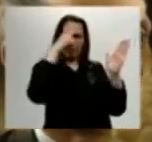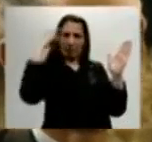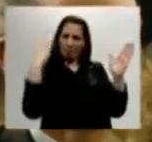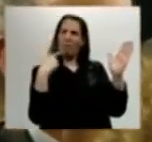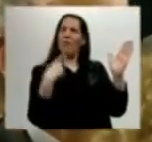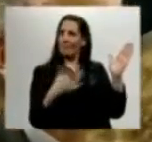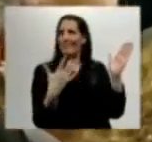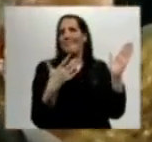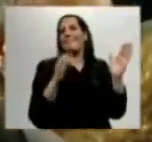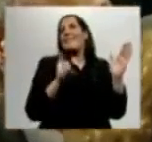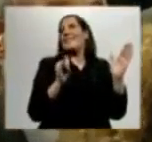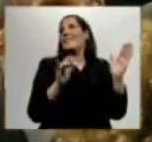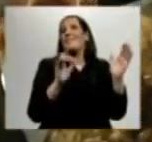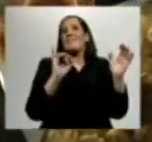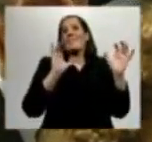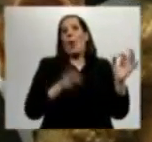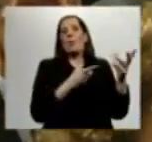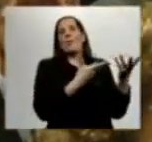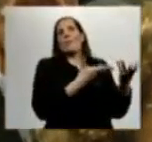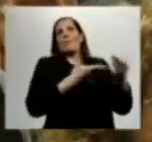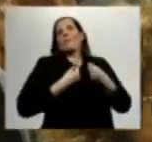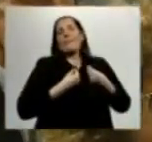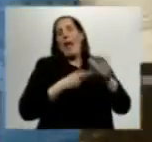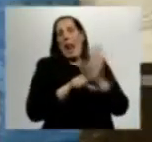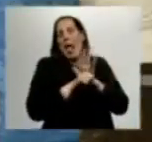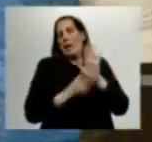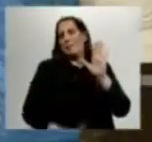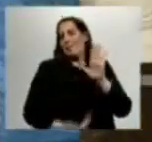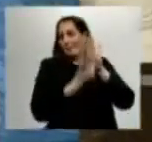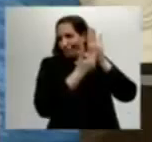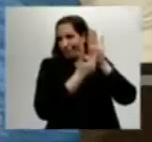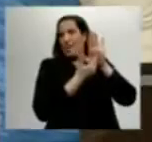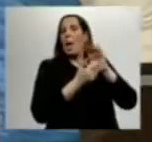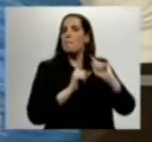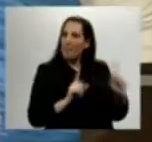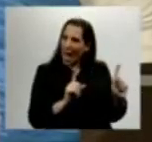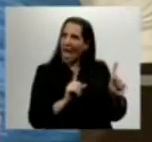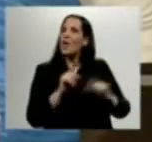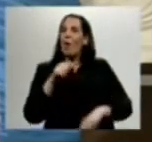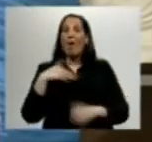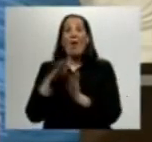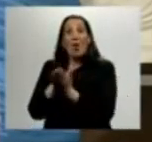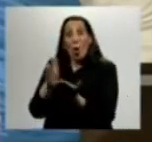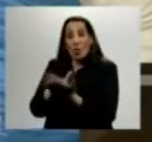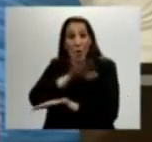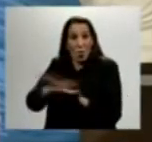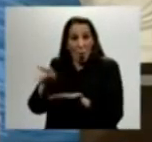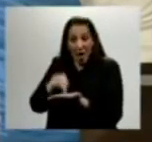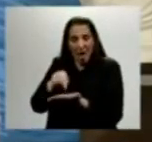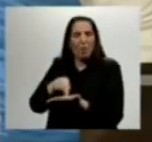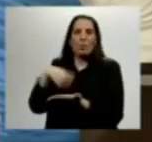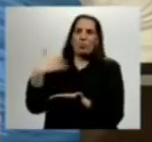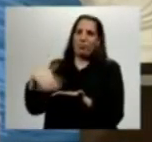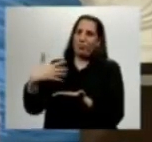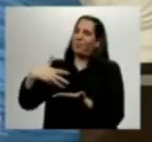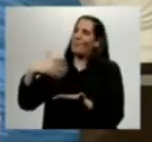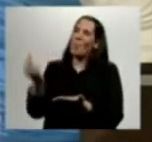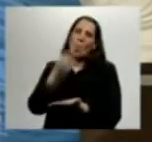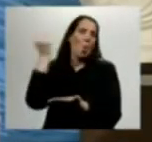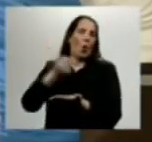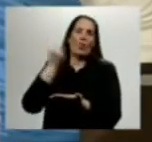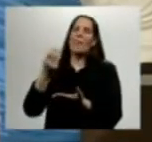obviamente el instrumento legal más importante que rige la vida de una nación, esto es el instrumento más importante que